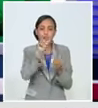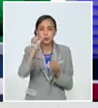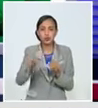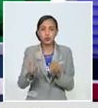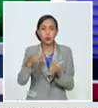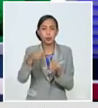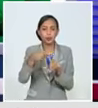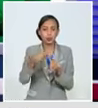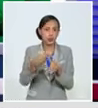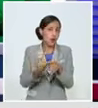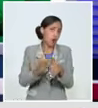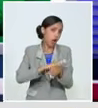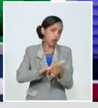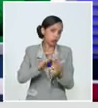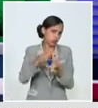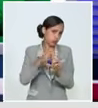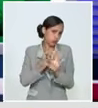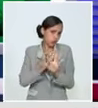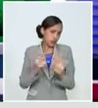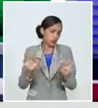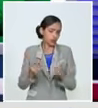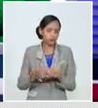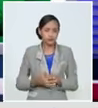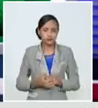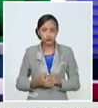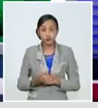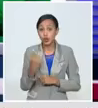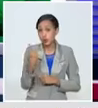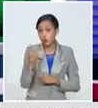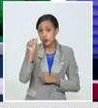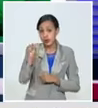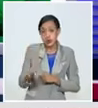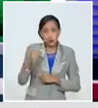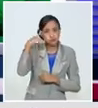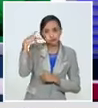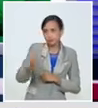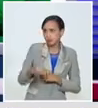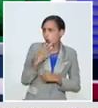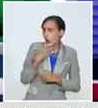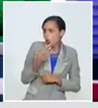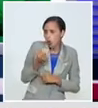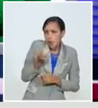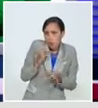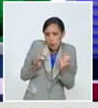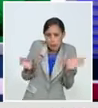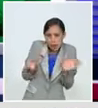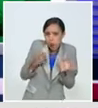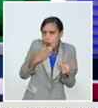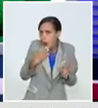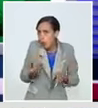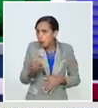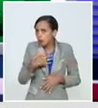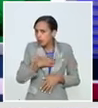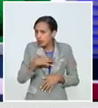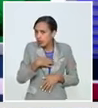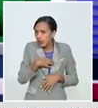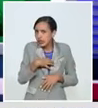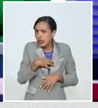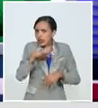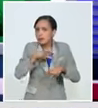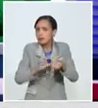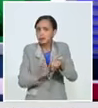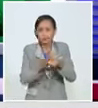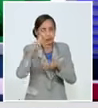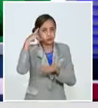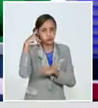ya diagnosticados y en uno no se había podido precisar la fuente de infección.